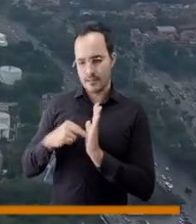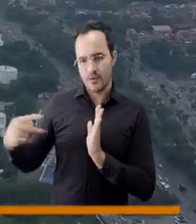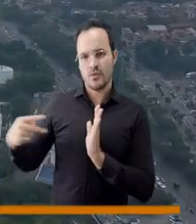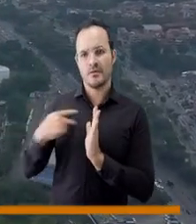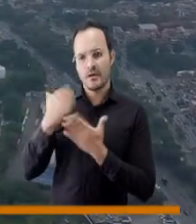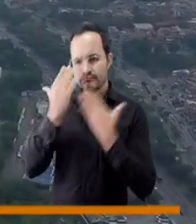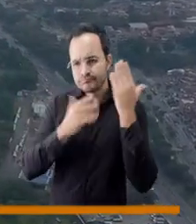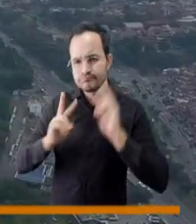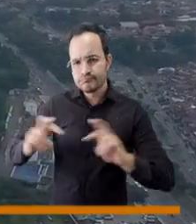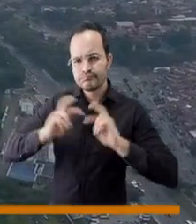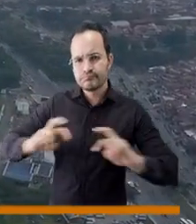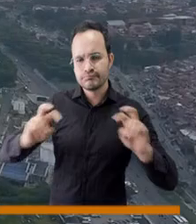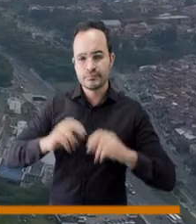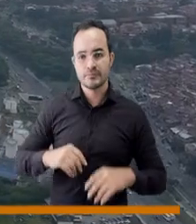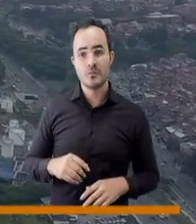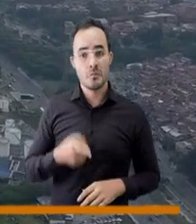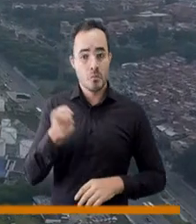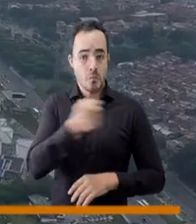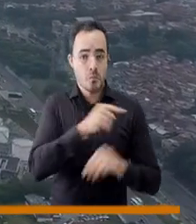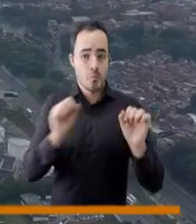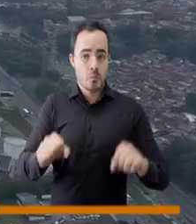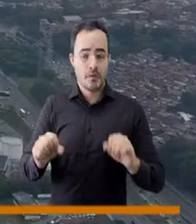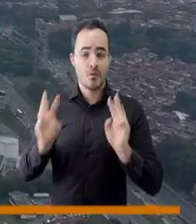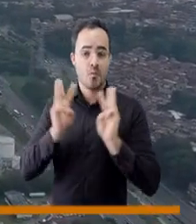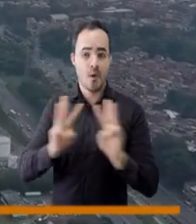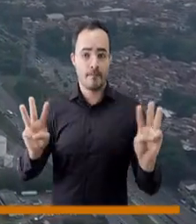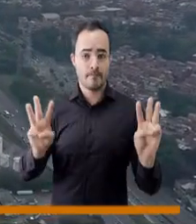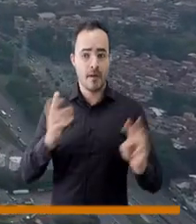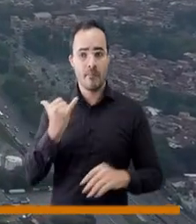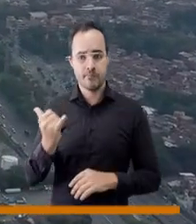huella de carbono, que a través de nuestras páginas web